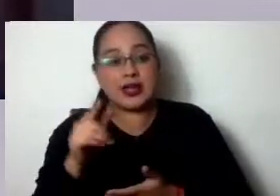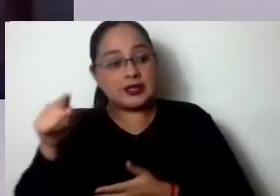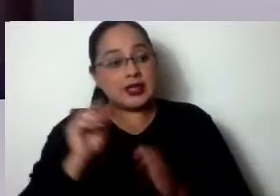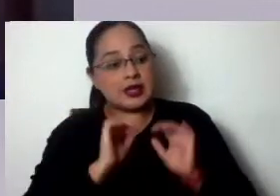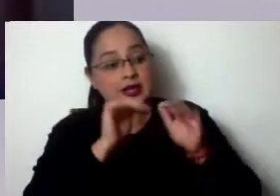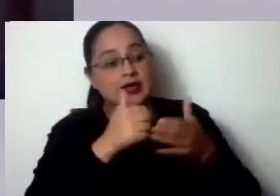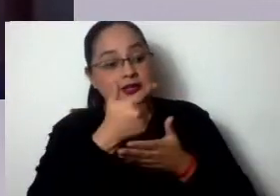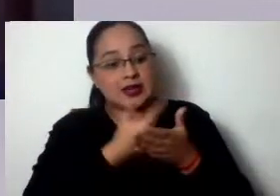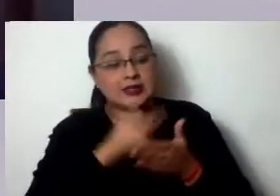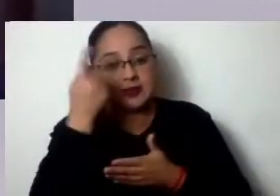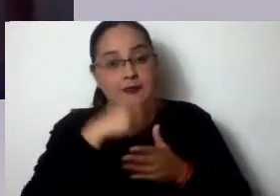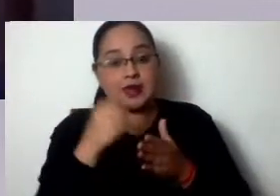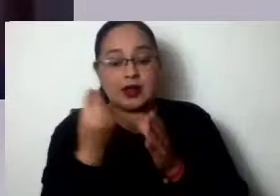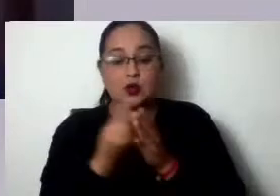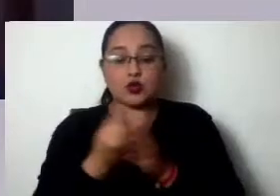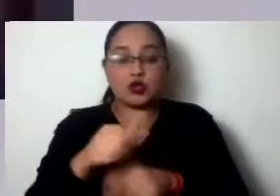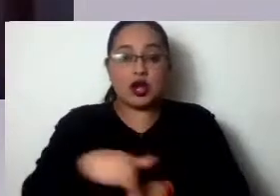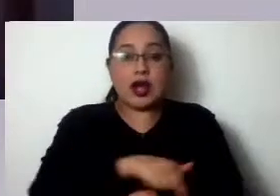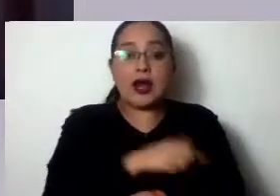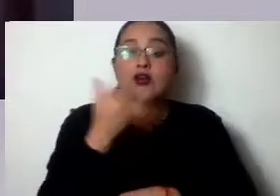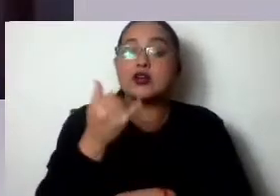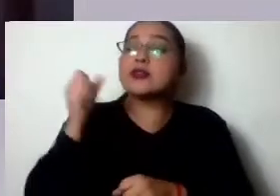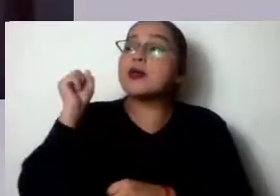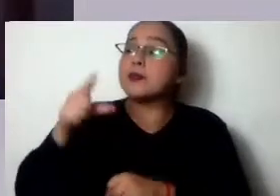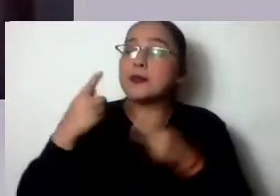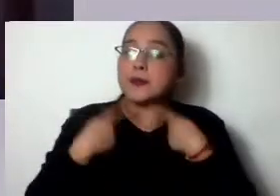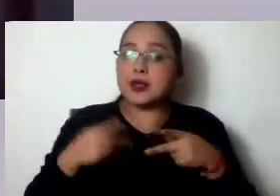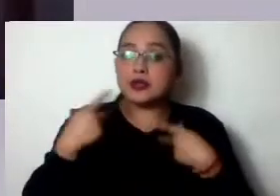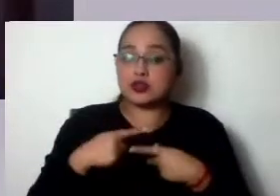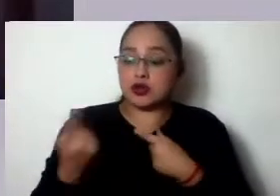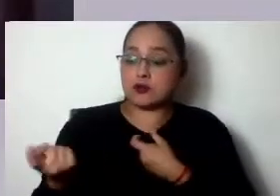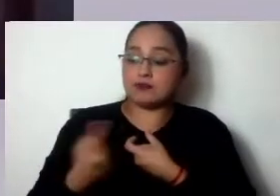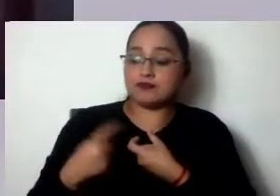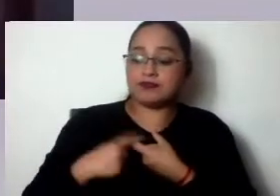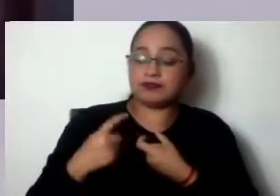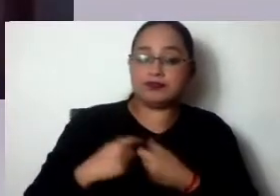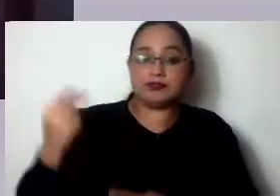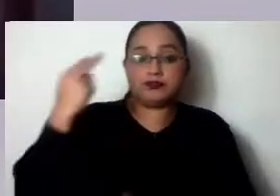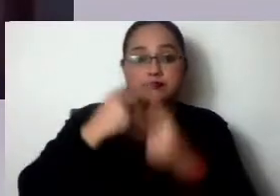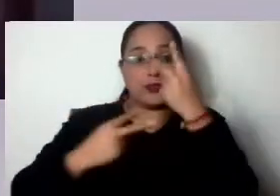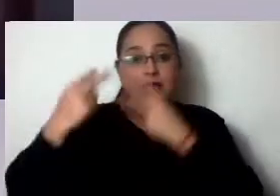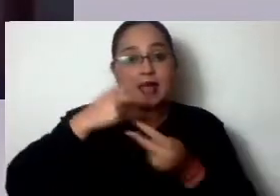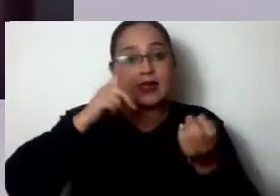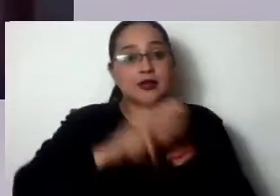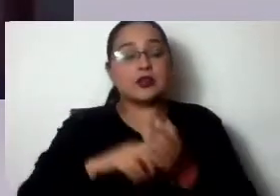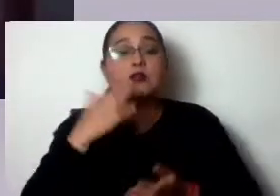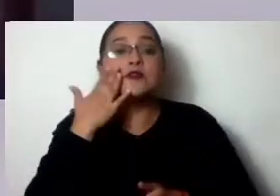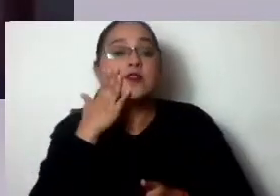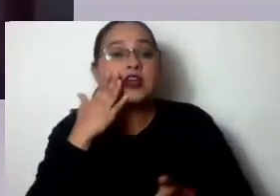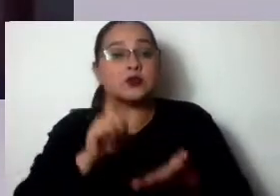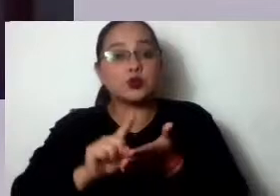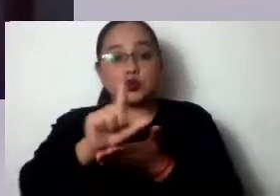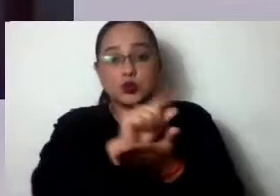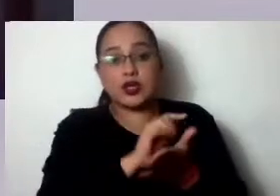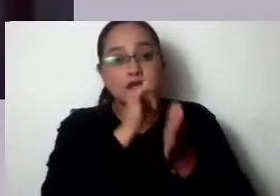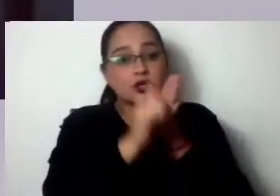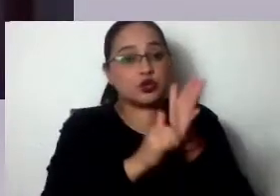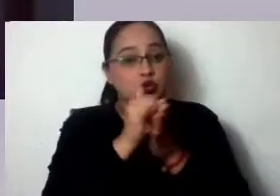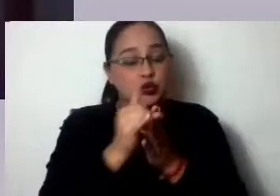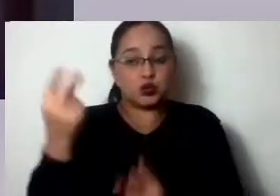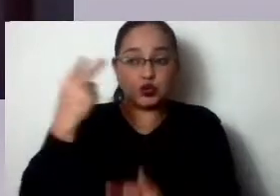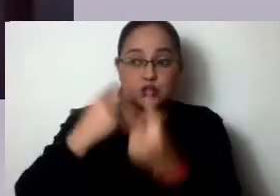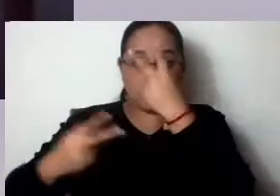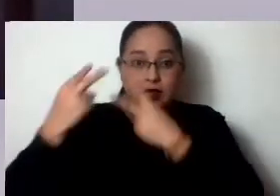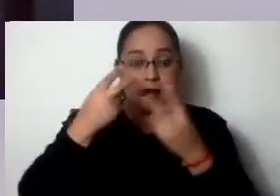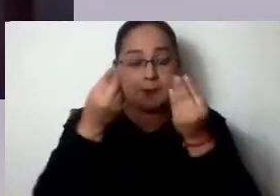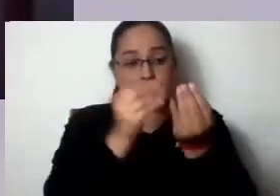a todas aquellas personas que se han conectado a través de las redes sociales de la suprema corte de justicia también a través